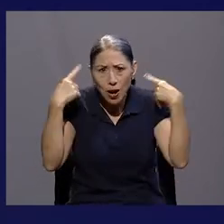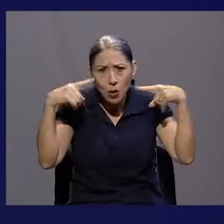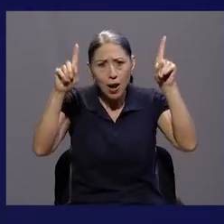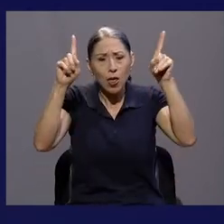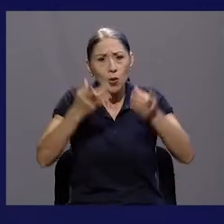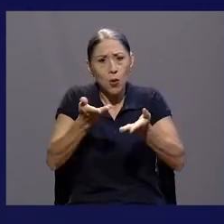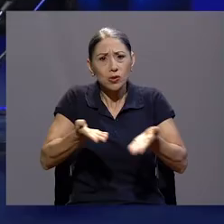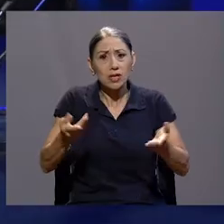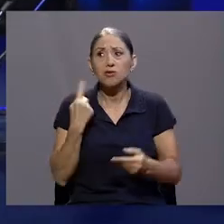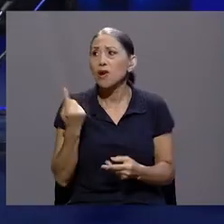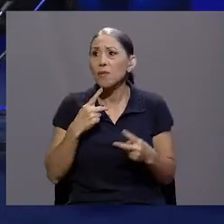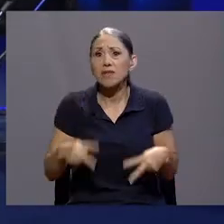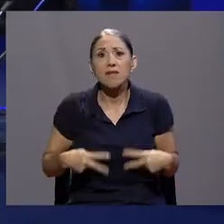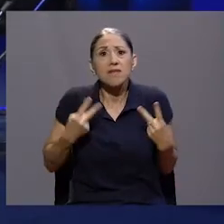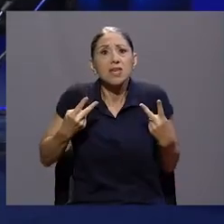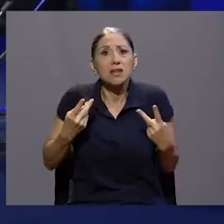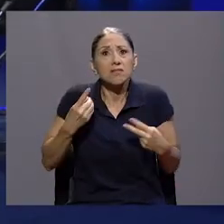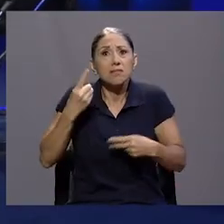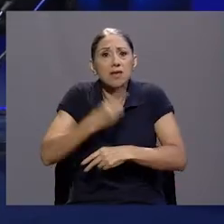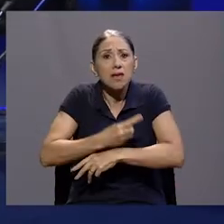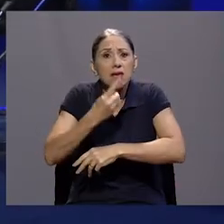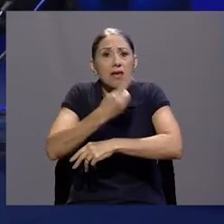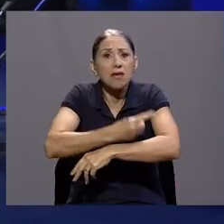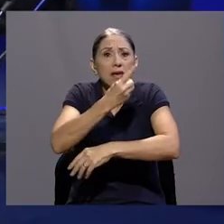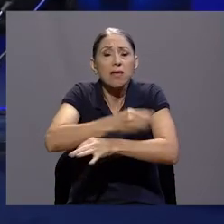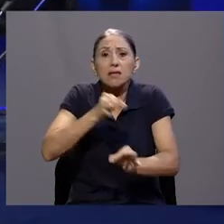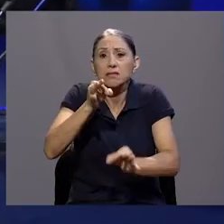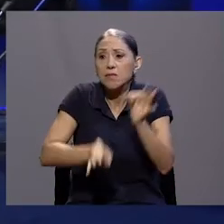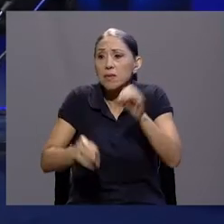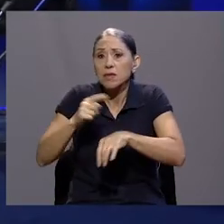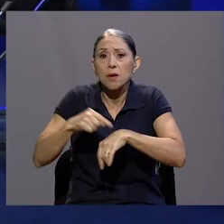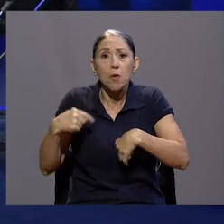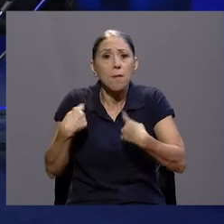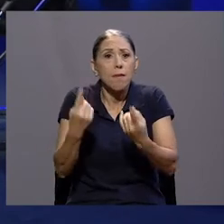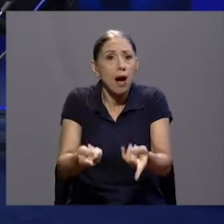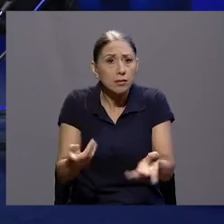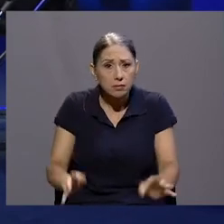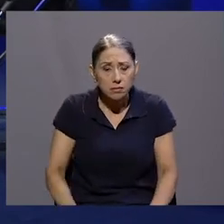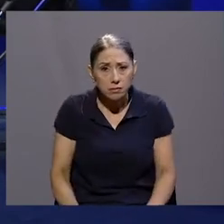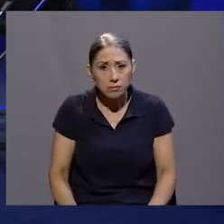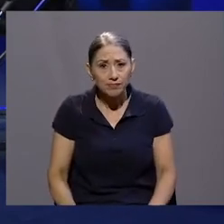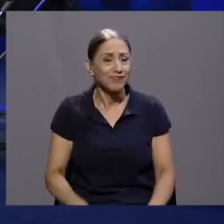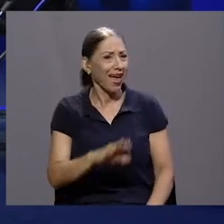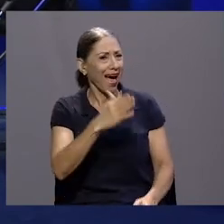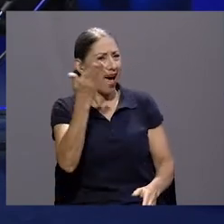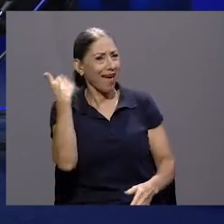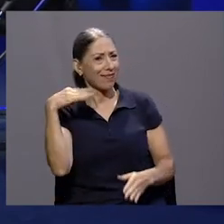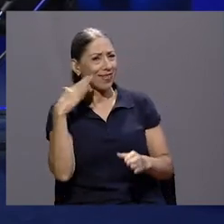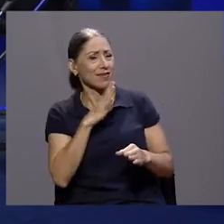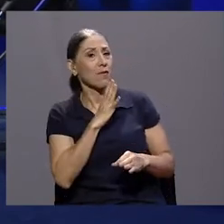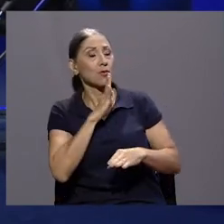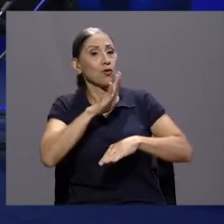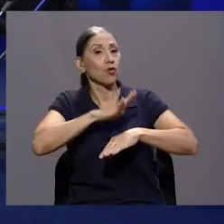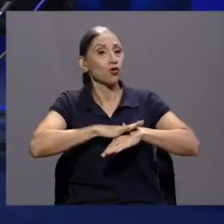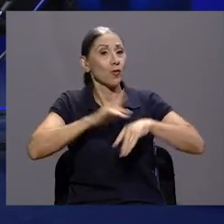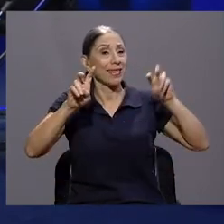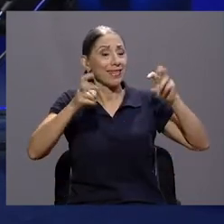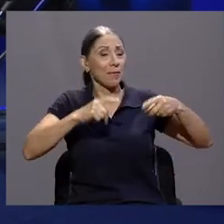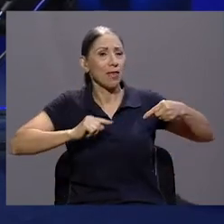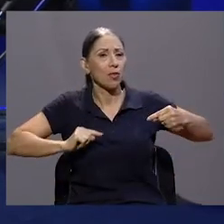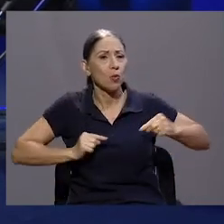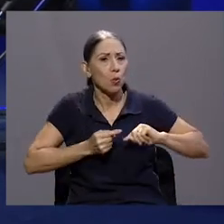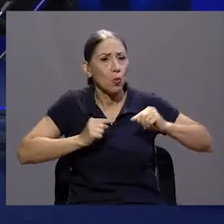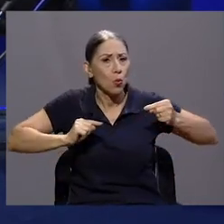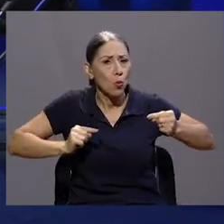cada día y sentir que el tiempo simplemente pasa y es que también paola bueno en otro programa habíamos abordado el tema del duelo y de las etapas que